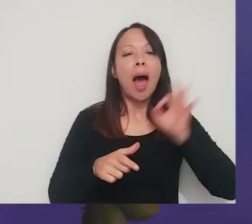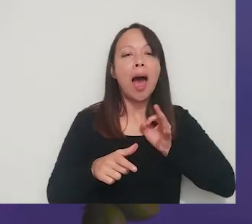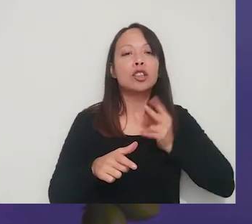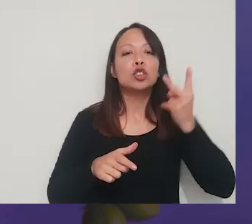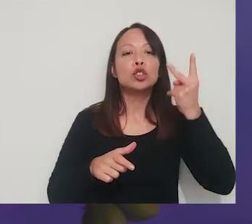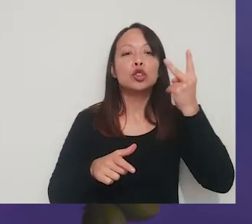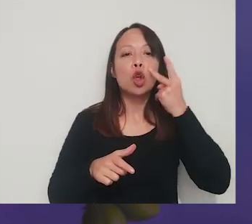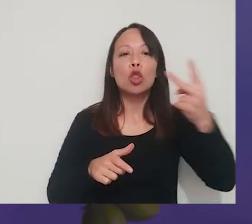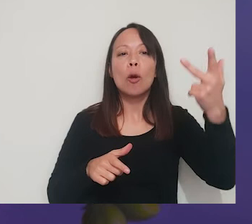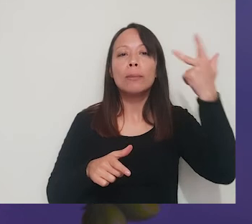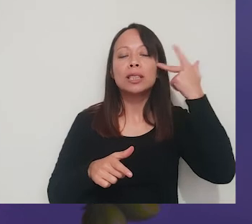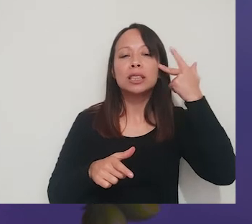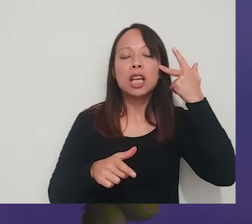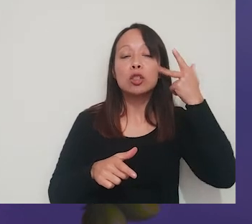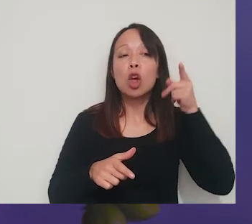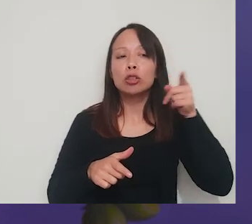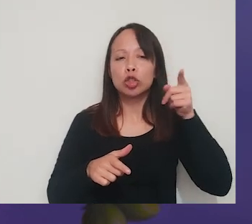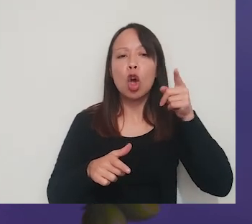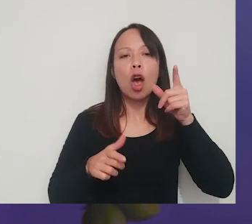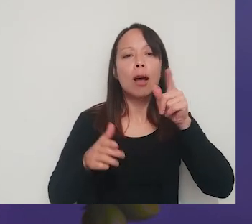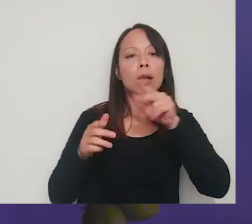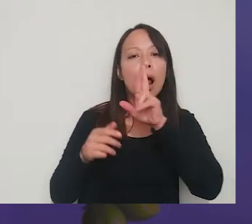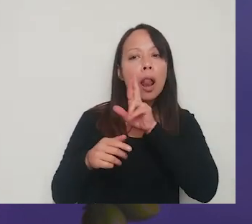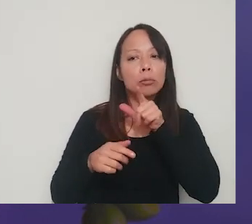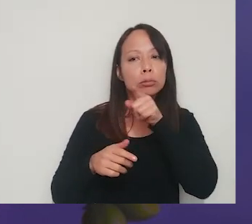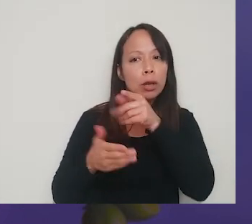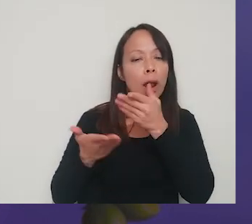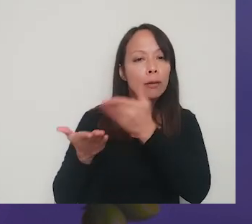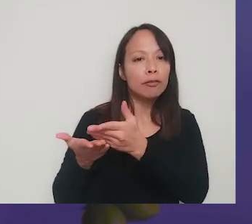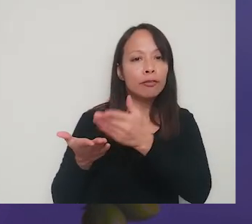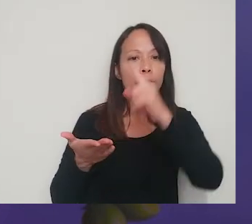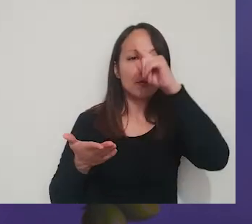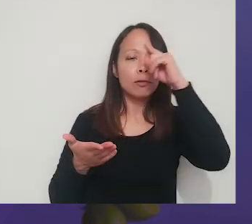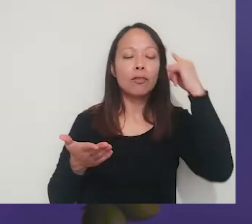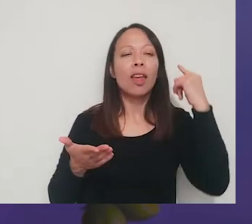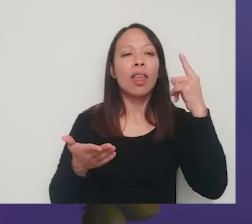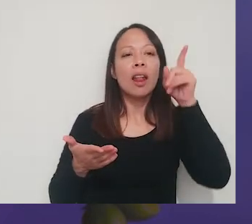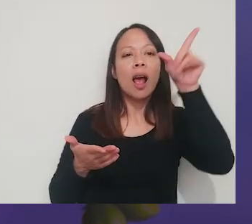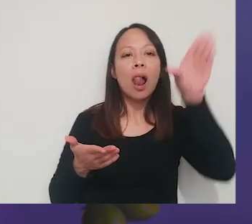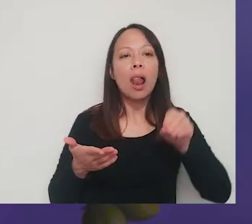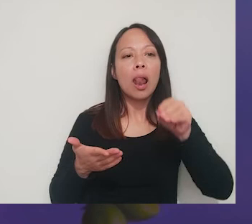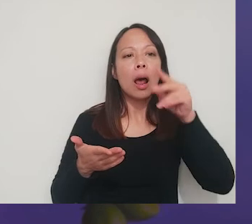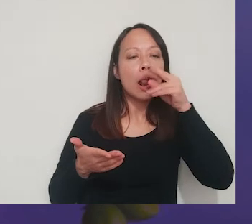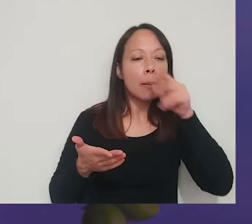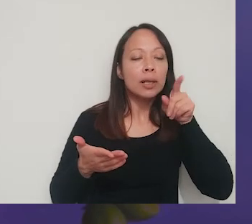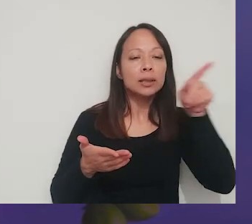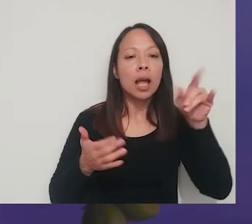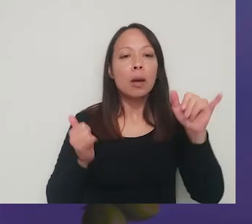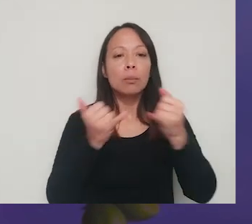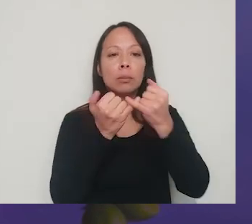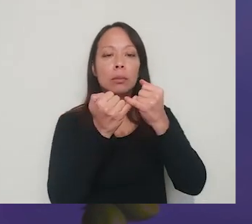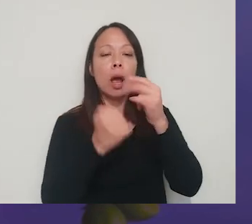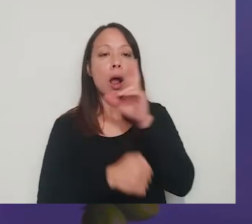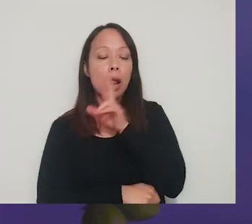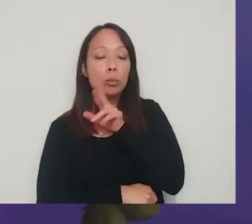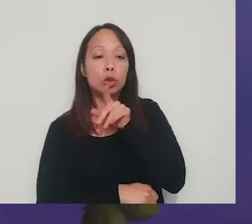aparta expresamente de lo decidido por la Corte. En ese caso, en el caso que llega a la Cámara Federal de La Plata, se trata de un matrimonio en